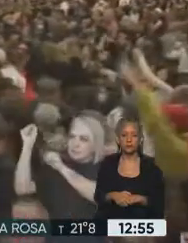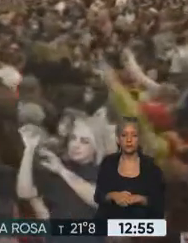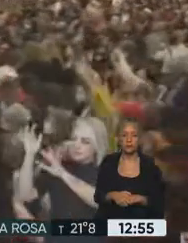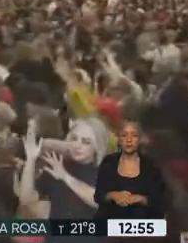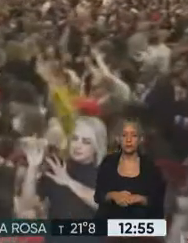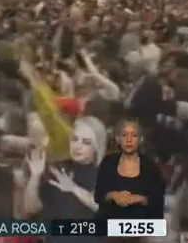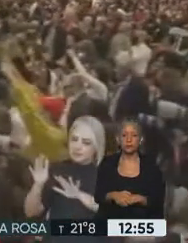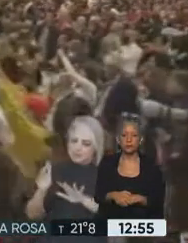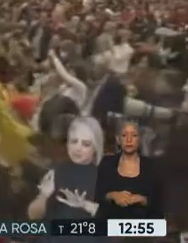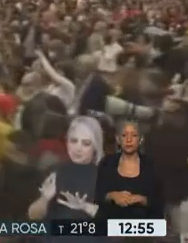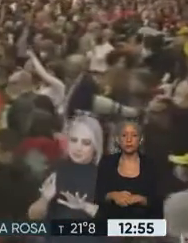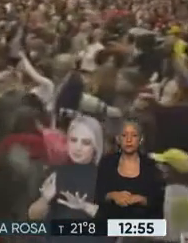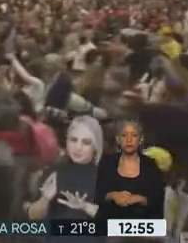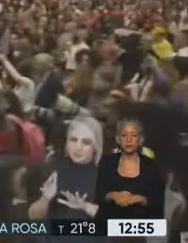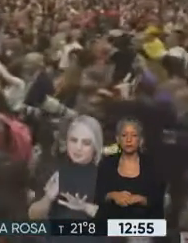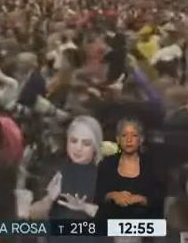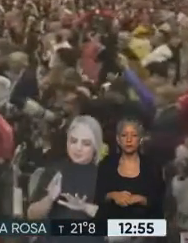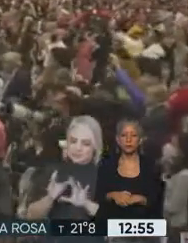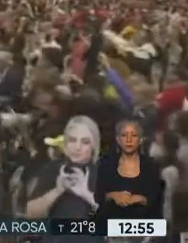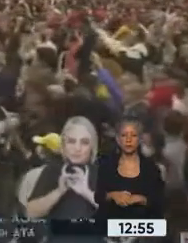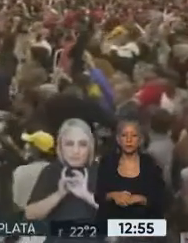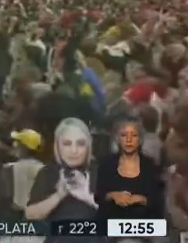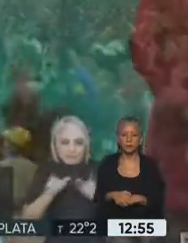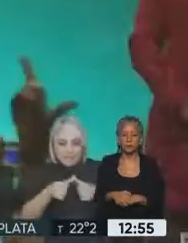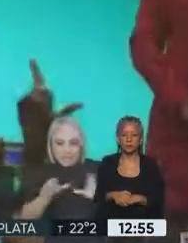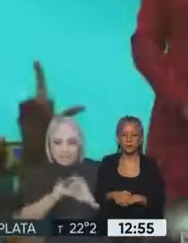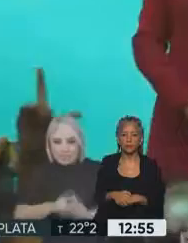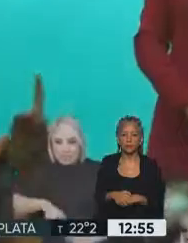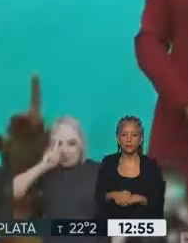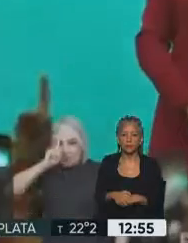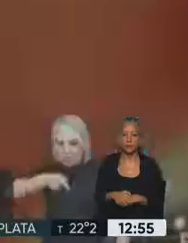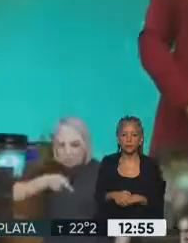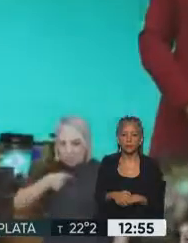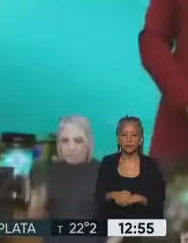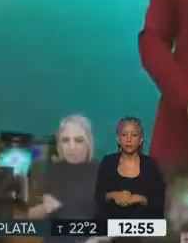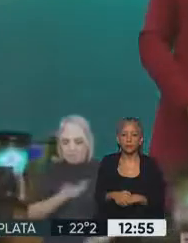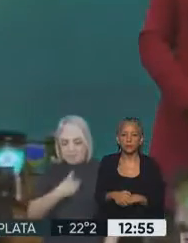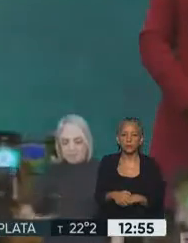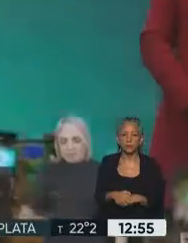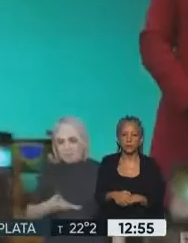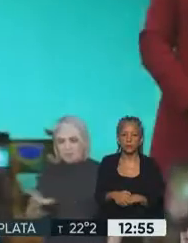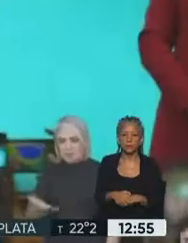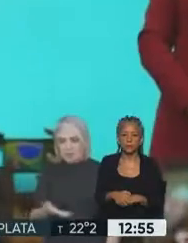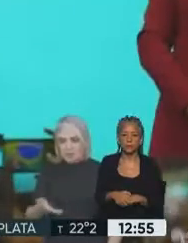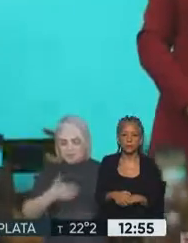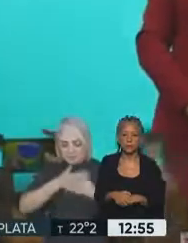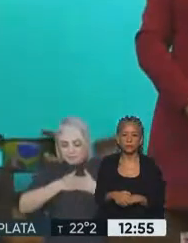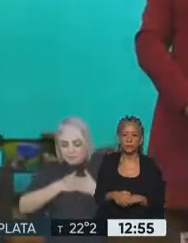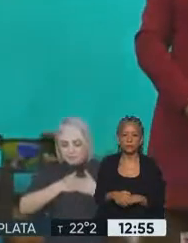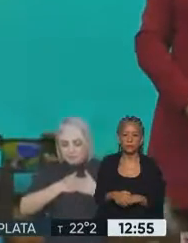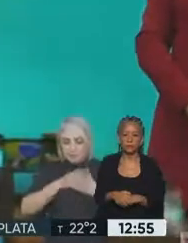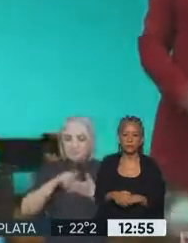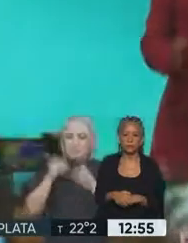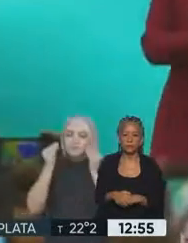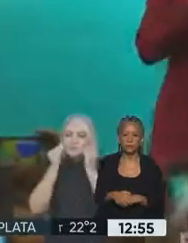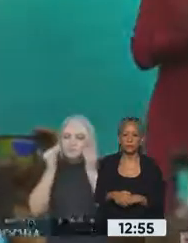sin disfraz de esta autoridad y el número alto ganado un fútbol corazón 1826